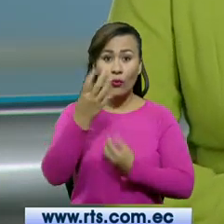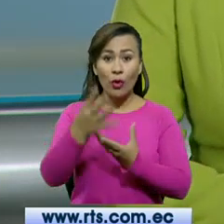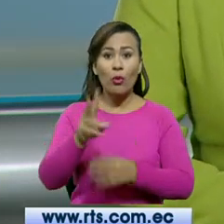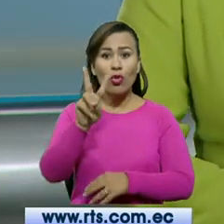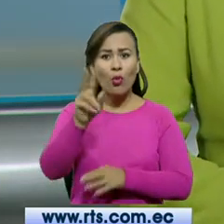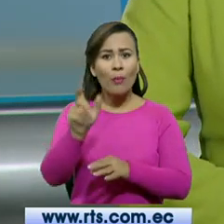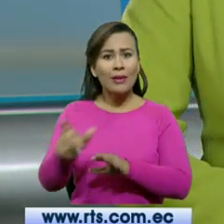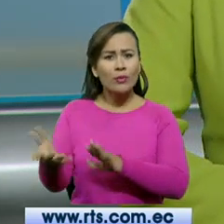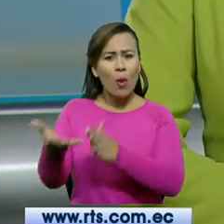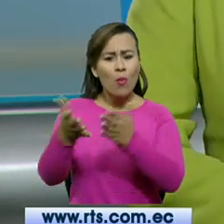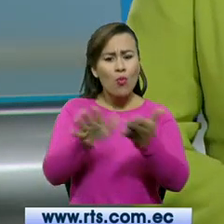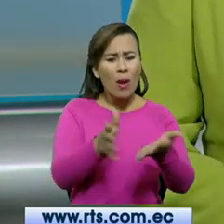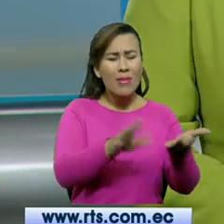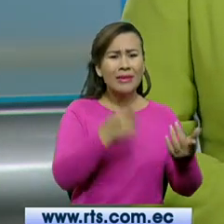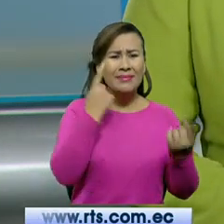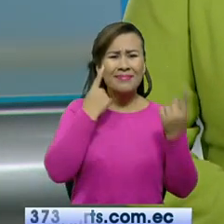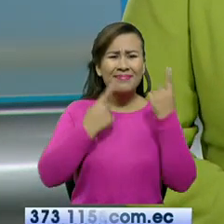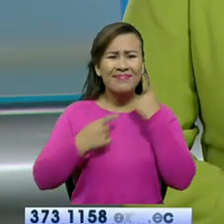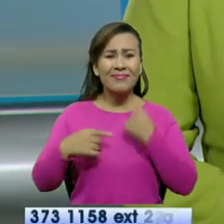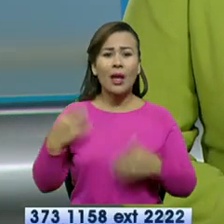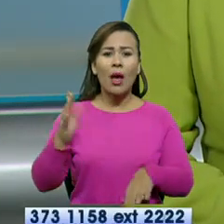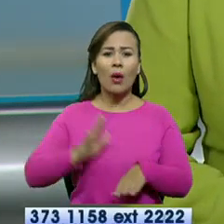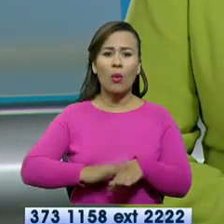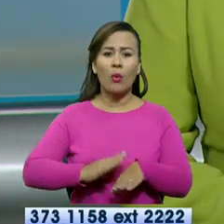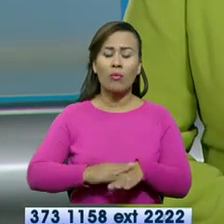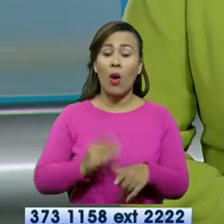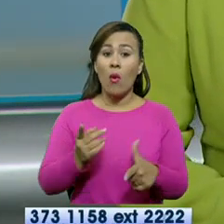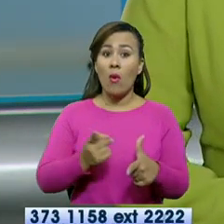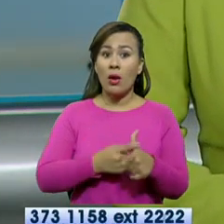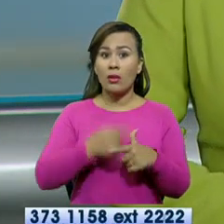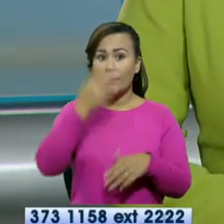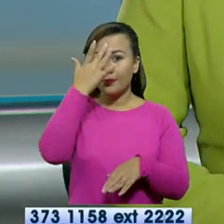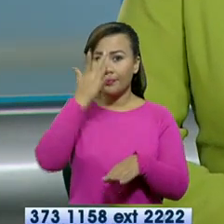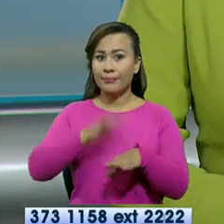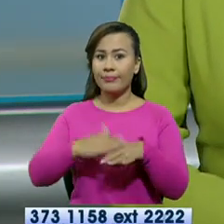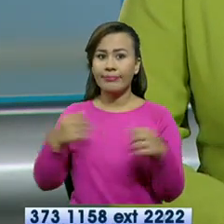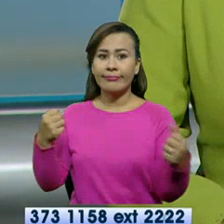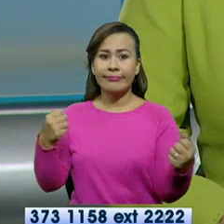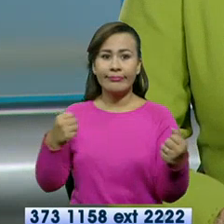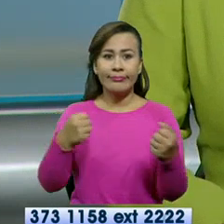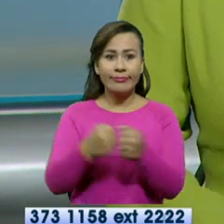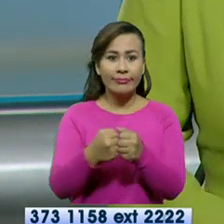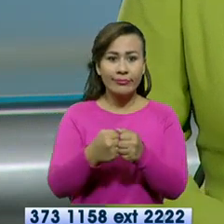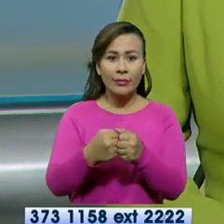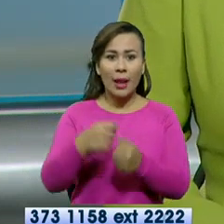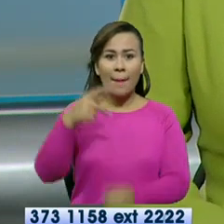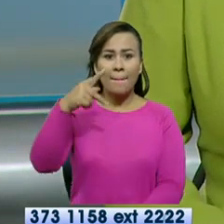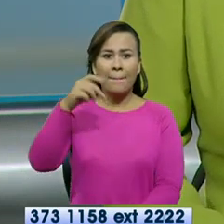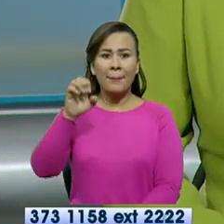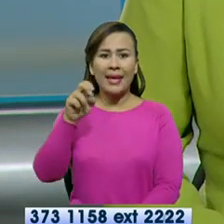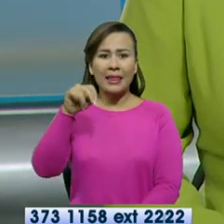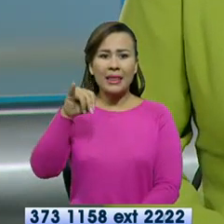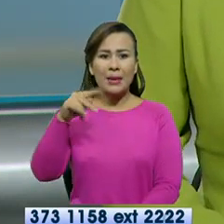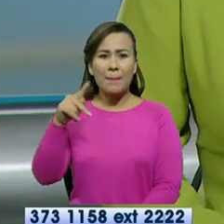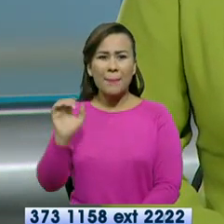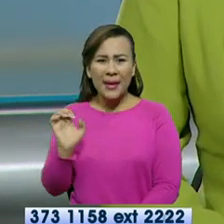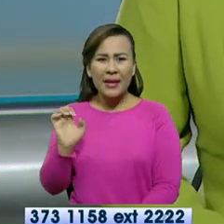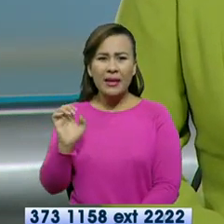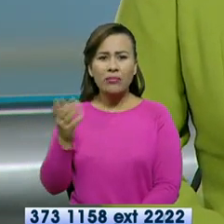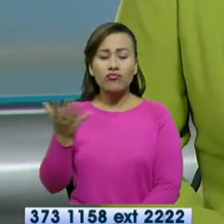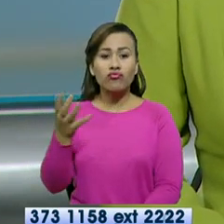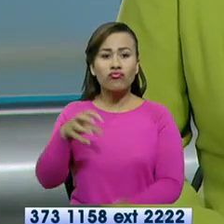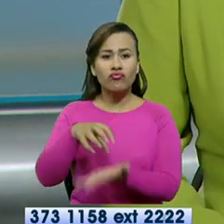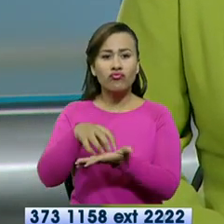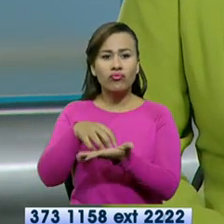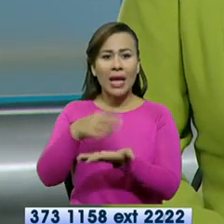Dos muertos y dos heridos de gravedad son el resultado de un accidente de tránsito en la vía Penipe-La Candelaria en la